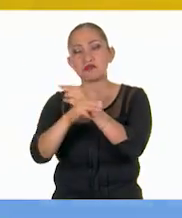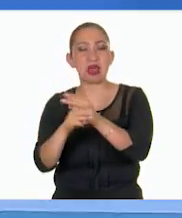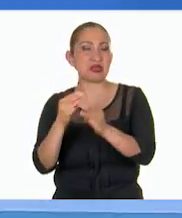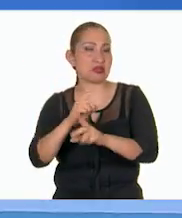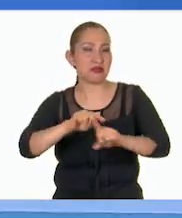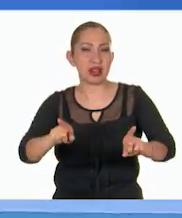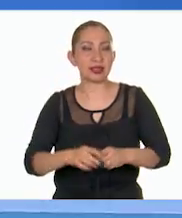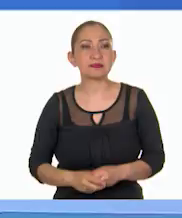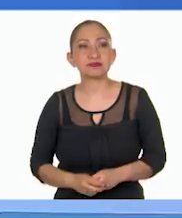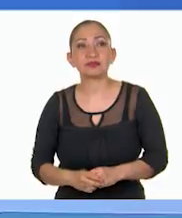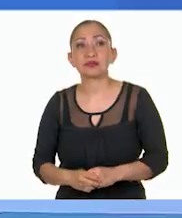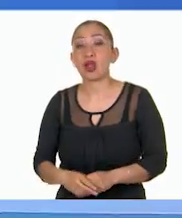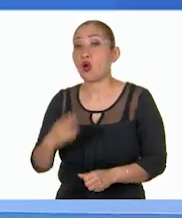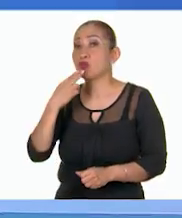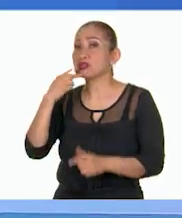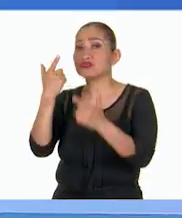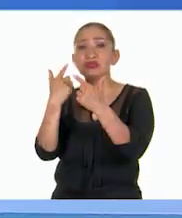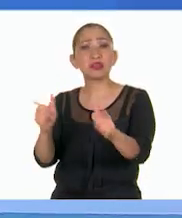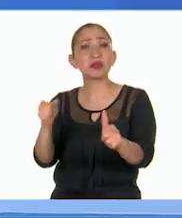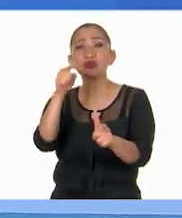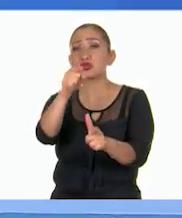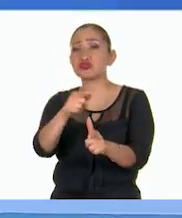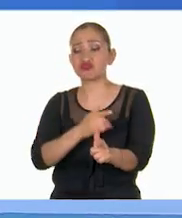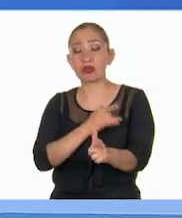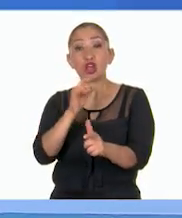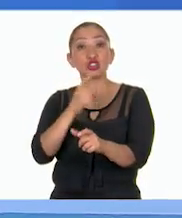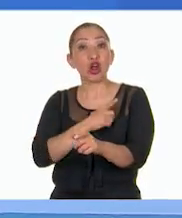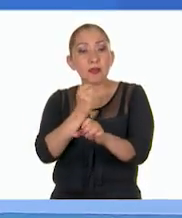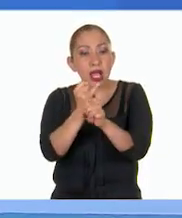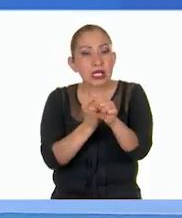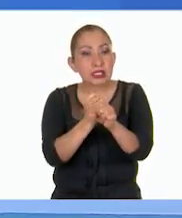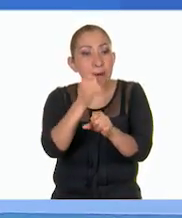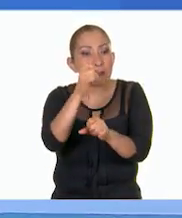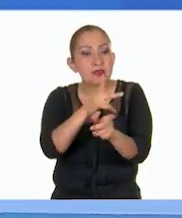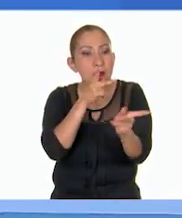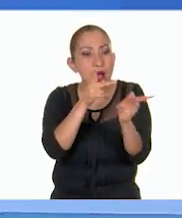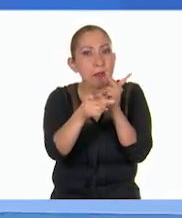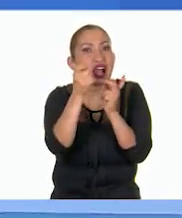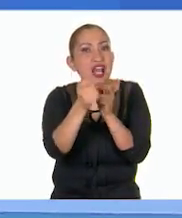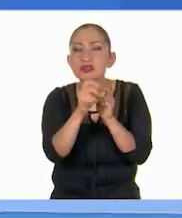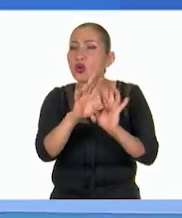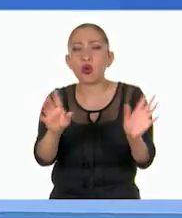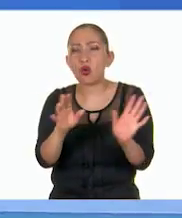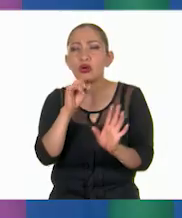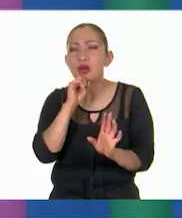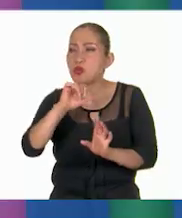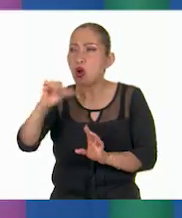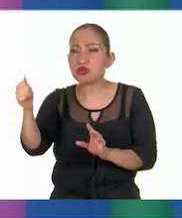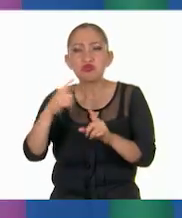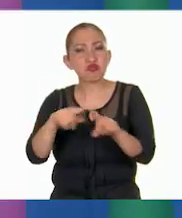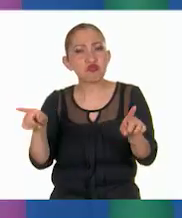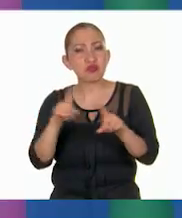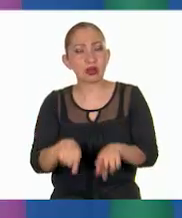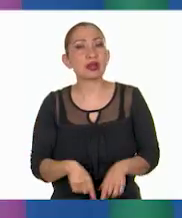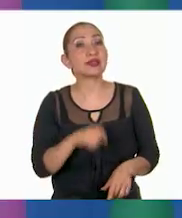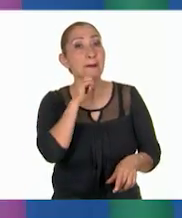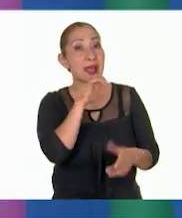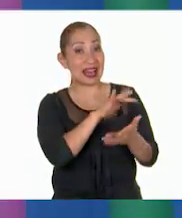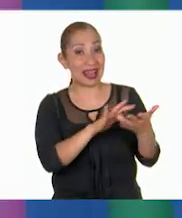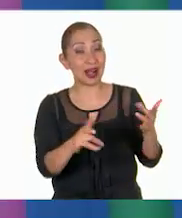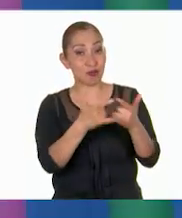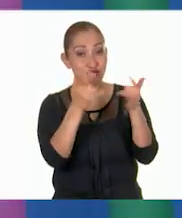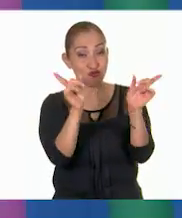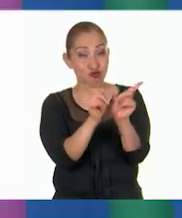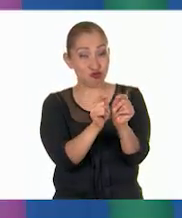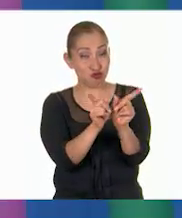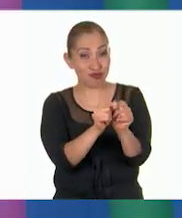asignaturas. Úsenlo con libertad y no solo investiguen en torno a las palabras que buscamos aquí. Y ahora sí leeremos el cuento más